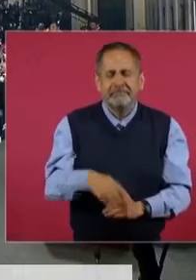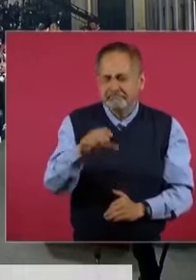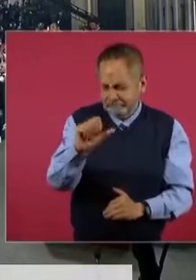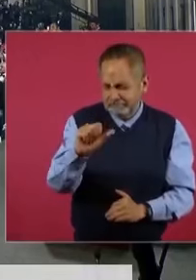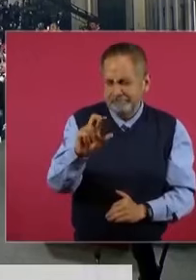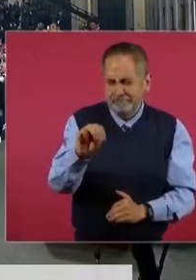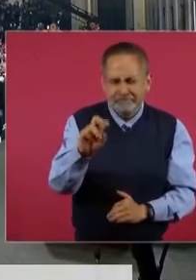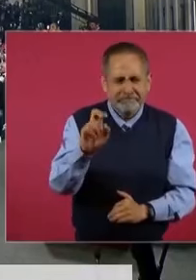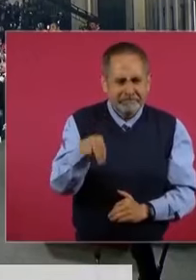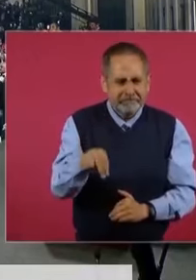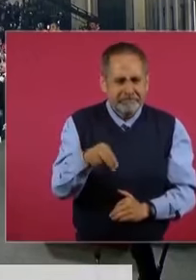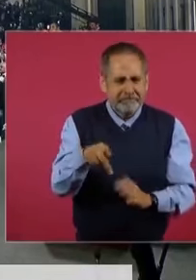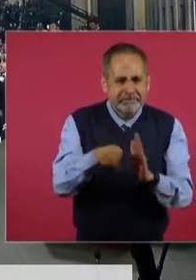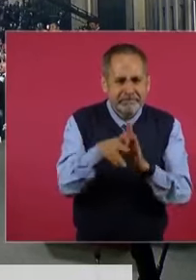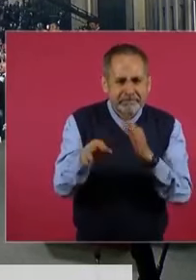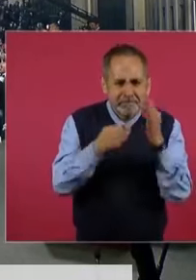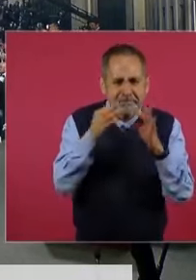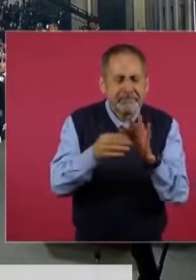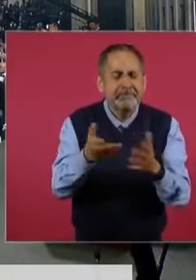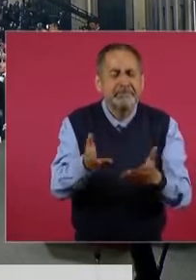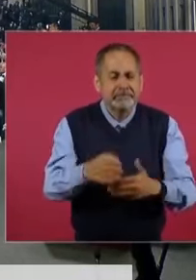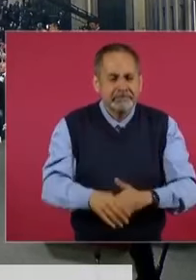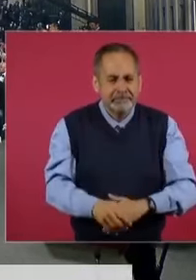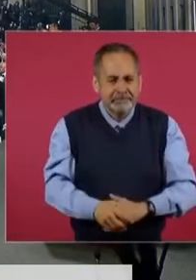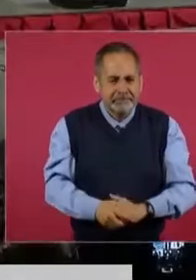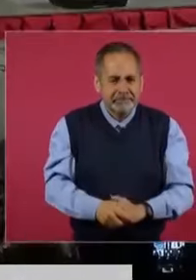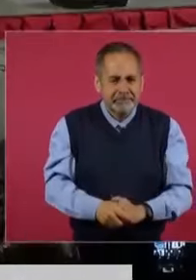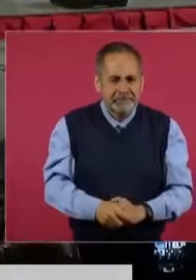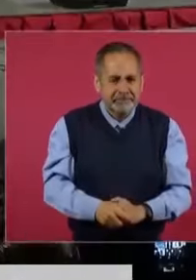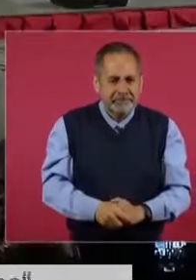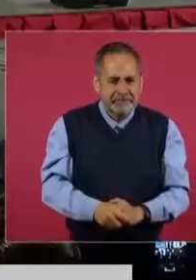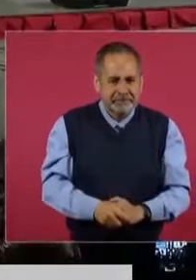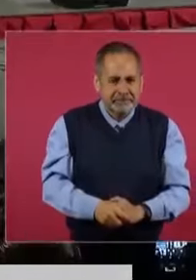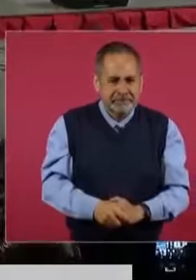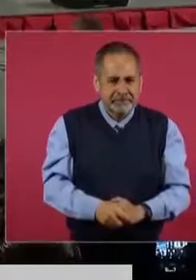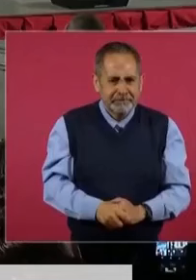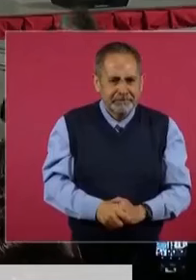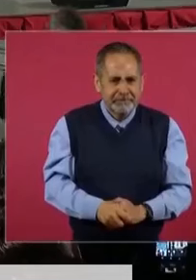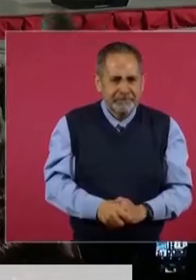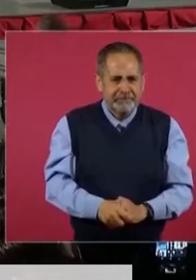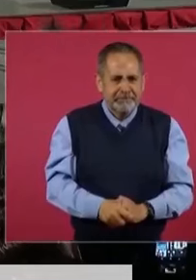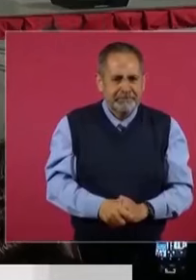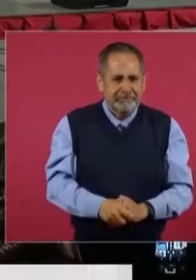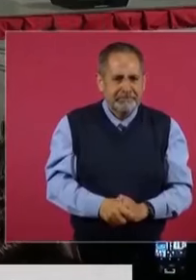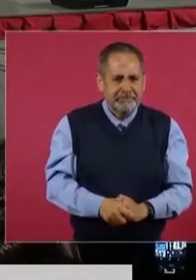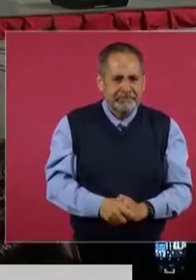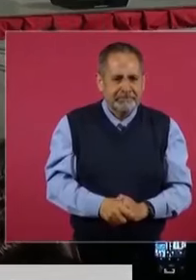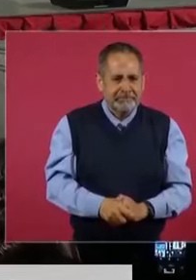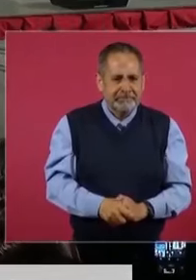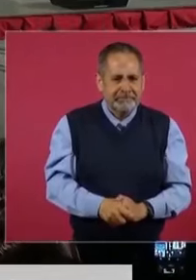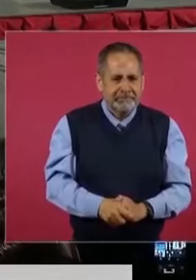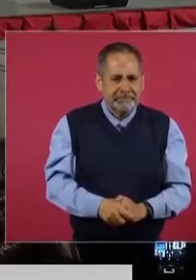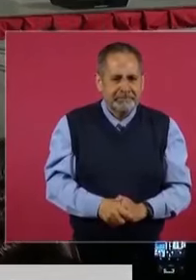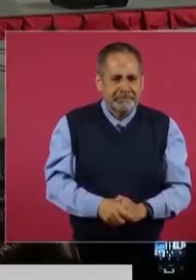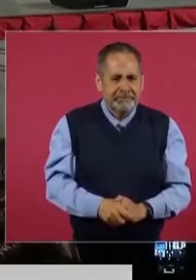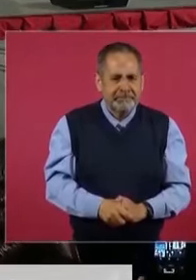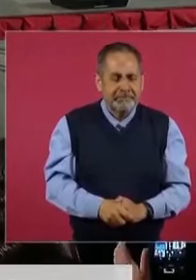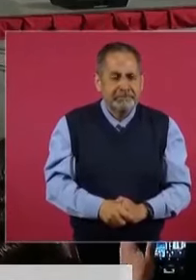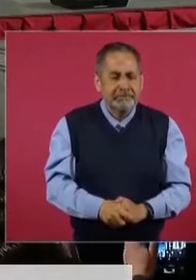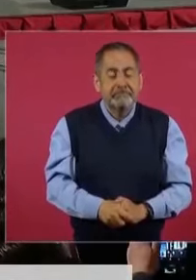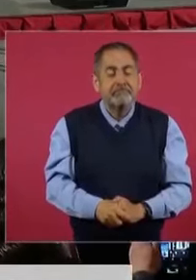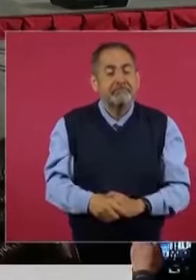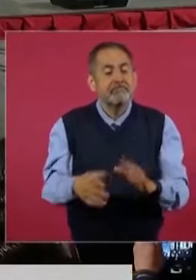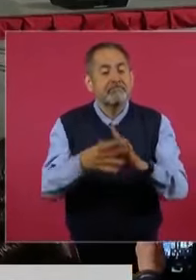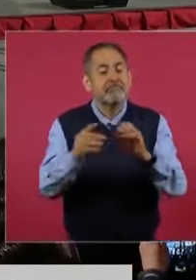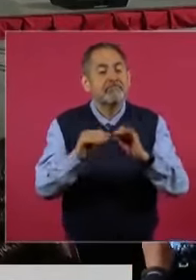que participó en esas en esas conferencias eh Y eh es fue un instrumento